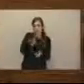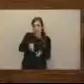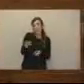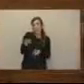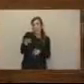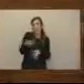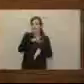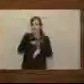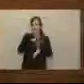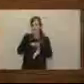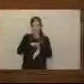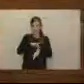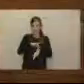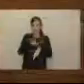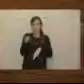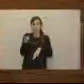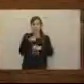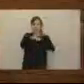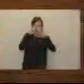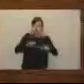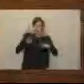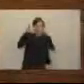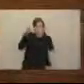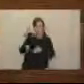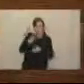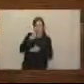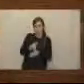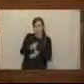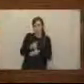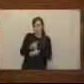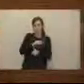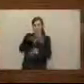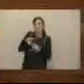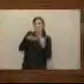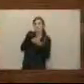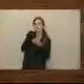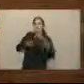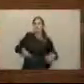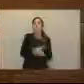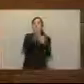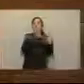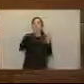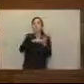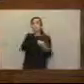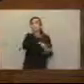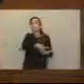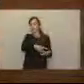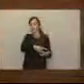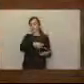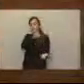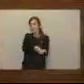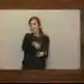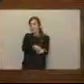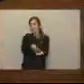una deuda sanitaria, la universalidad de la que usted habla, que dejaron 16.000 millones a pufo a pagar